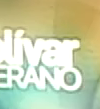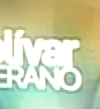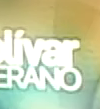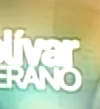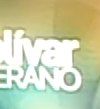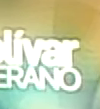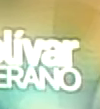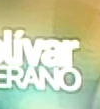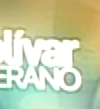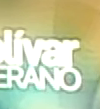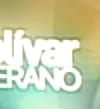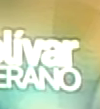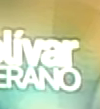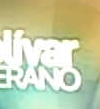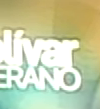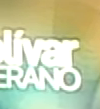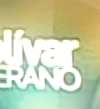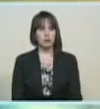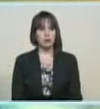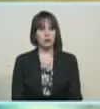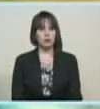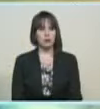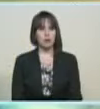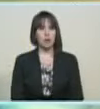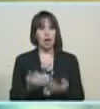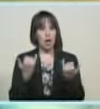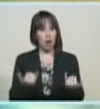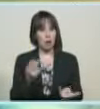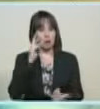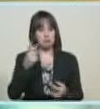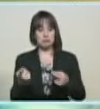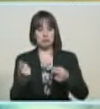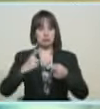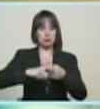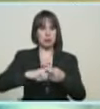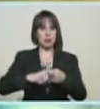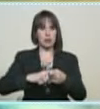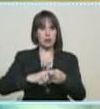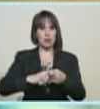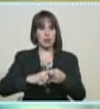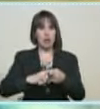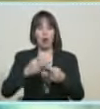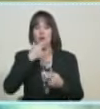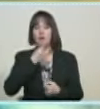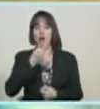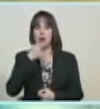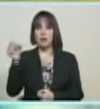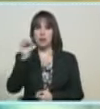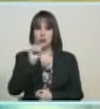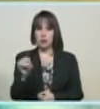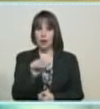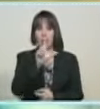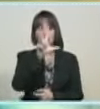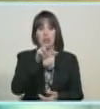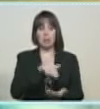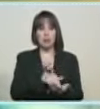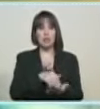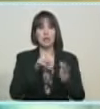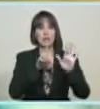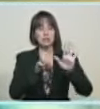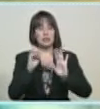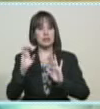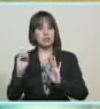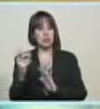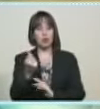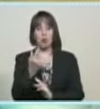programa de recuperación económico hemos fijado el anclaje del bolívar soberano en 3600 oliver